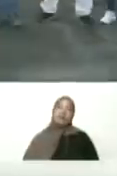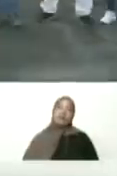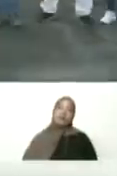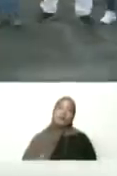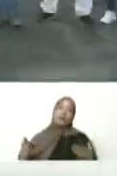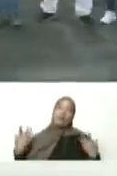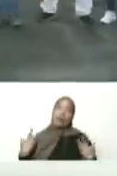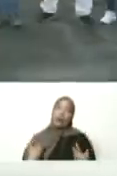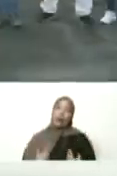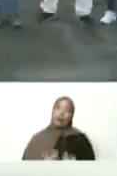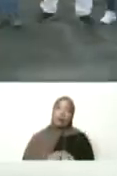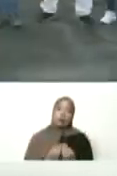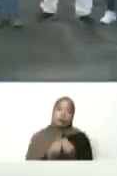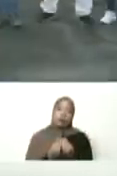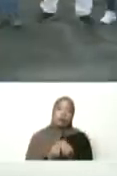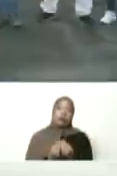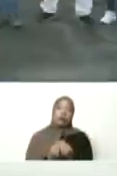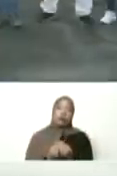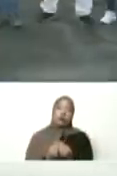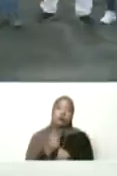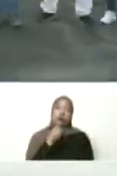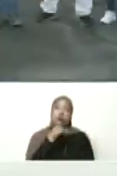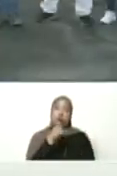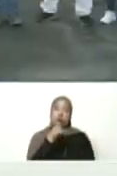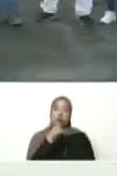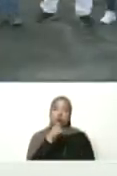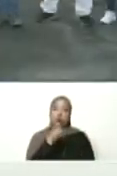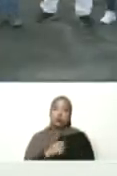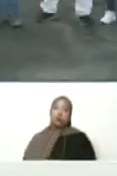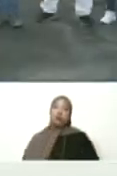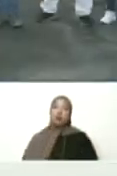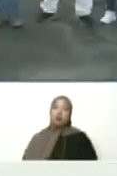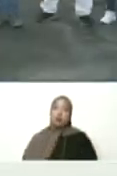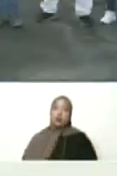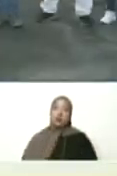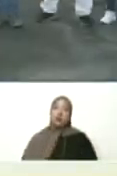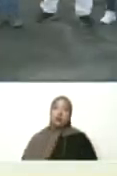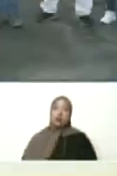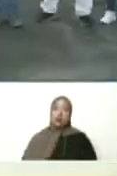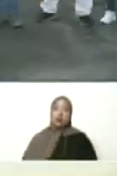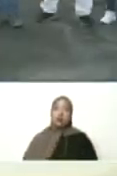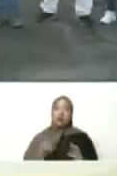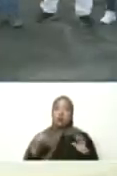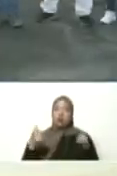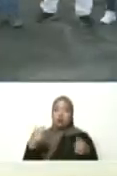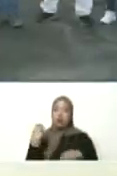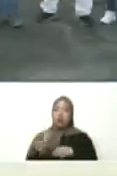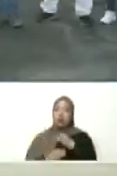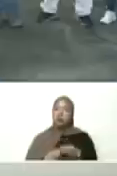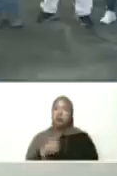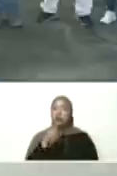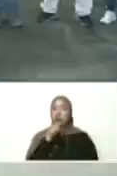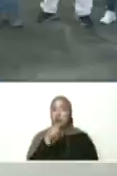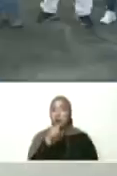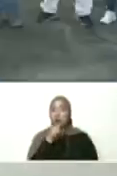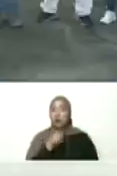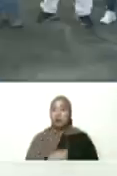Acompañamos. Es como ir acompañando una familia, pues, de la cual uno forma parte. Porque somos